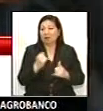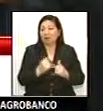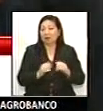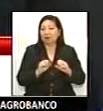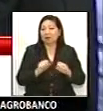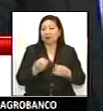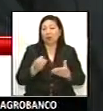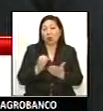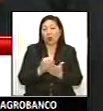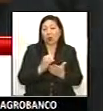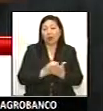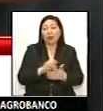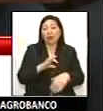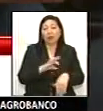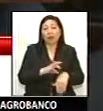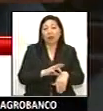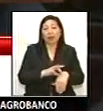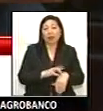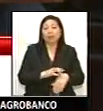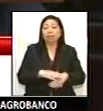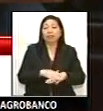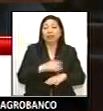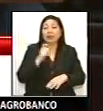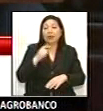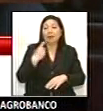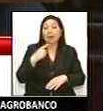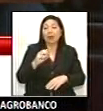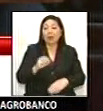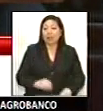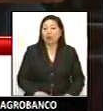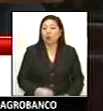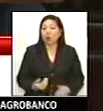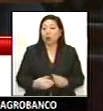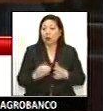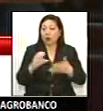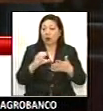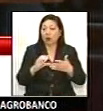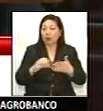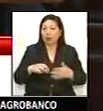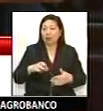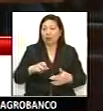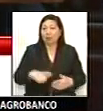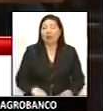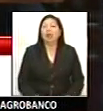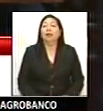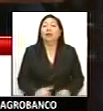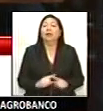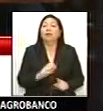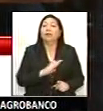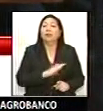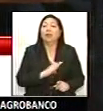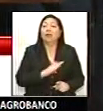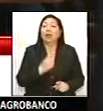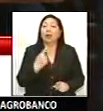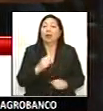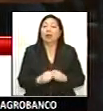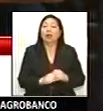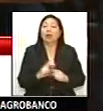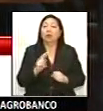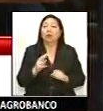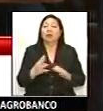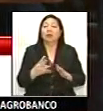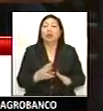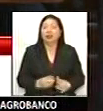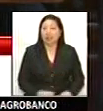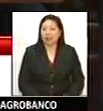la contratación de personal médico y administrativo necesario para la implementación del nuevo Código Procesal Penal en los distritos fiscales previstos para el año 2019